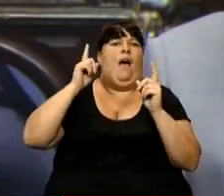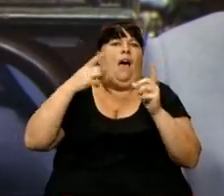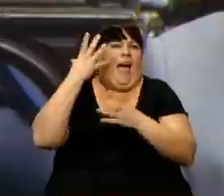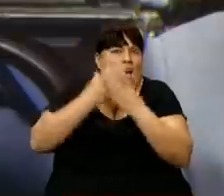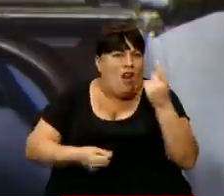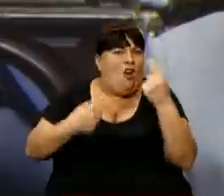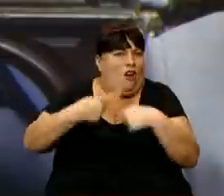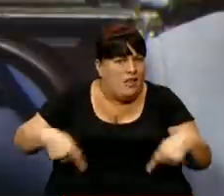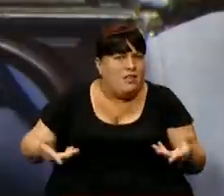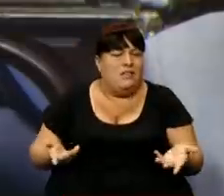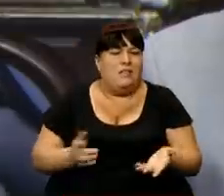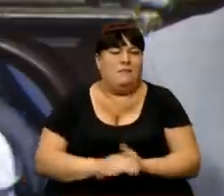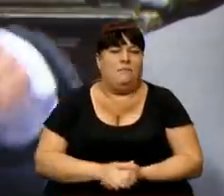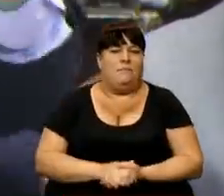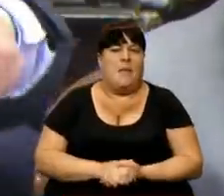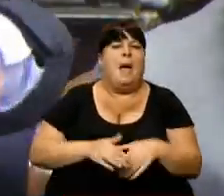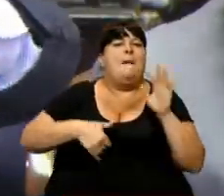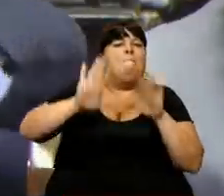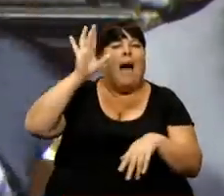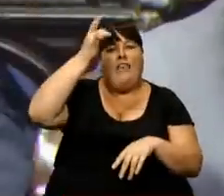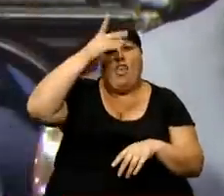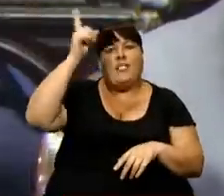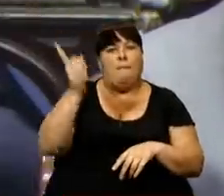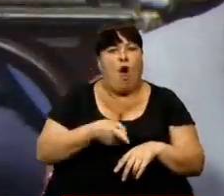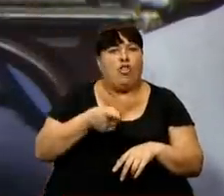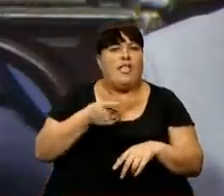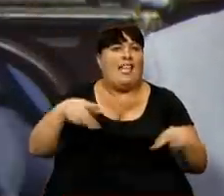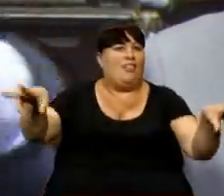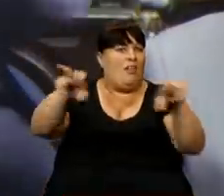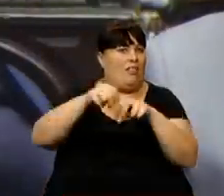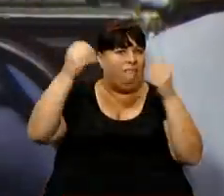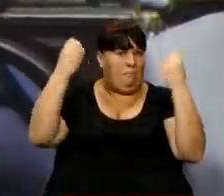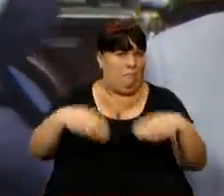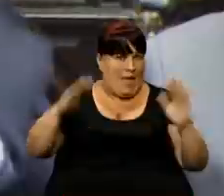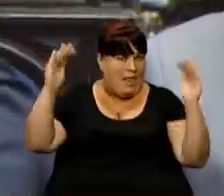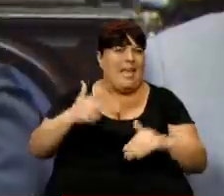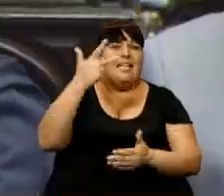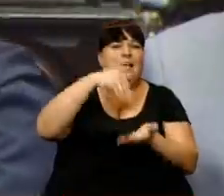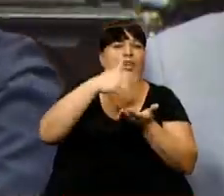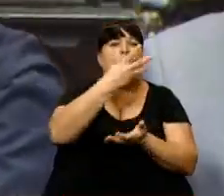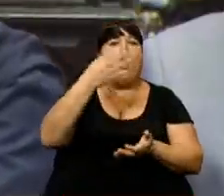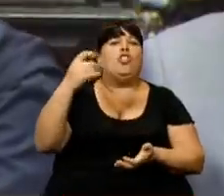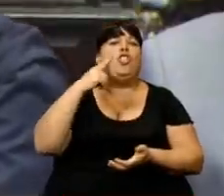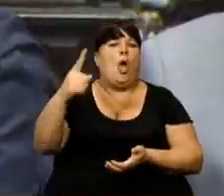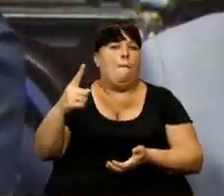errores, con más del 12% de caída del PBI,